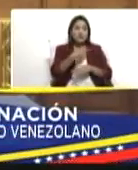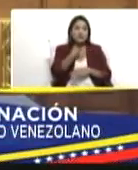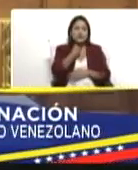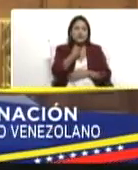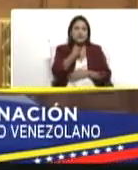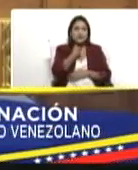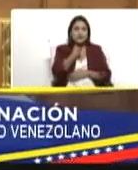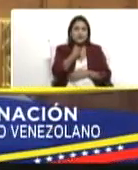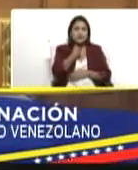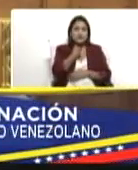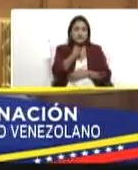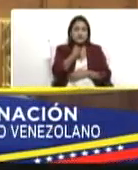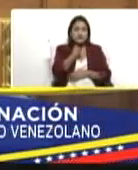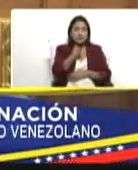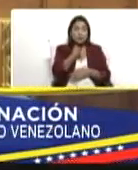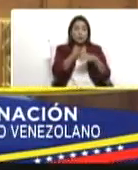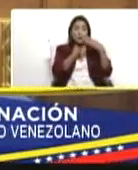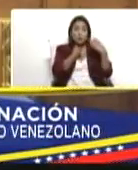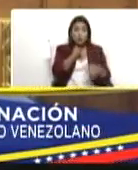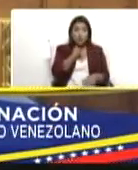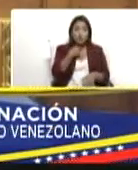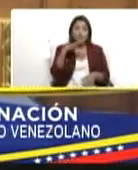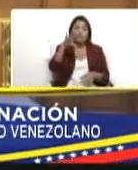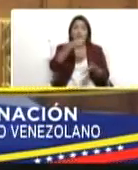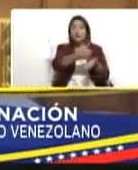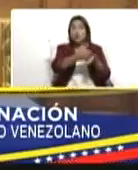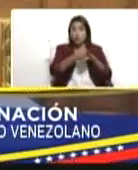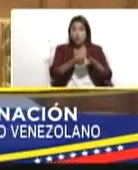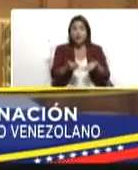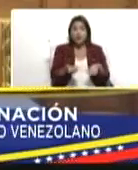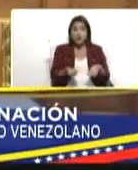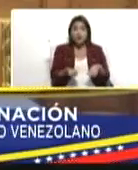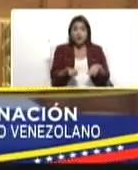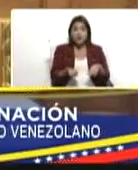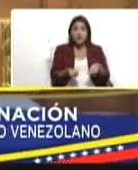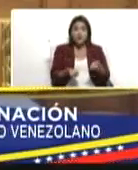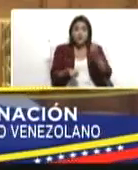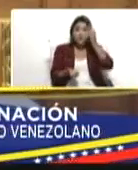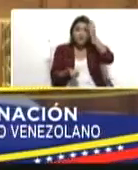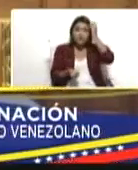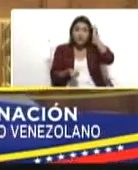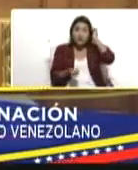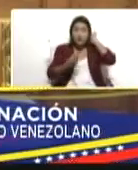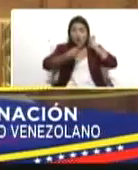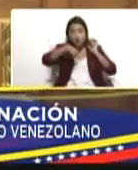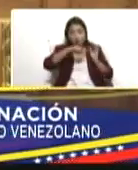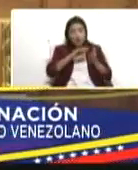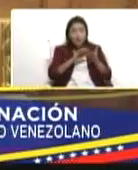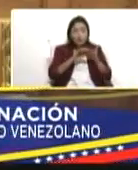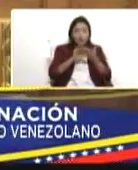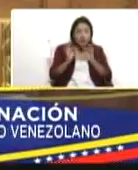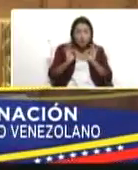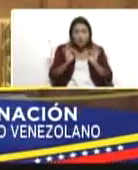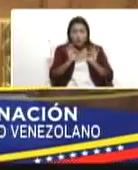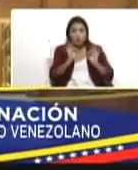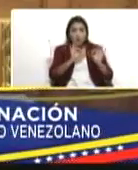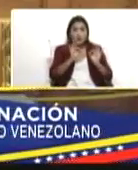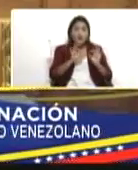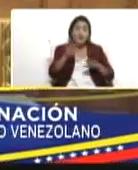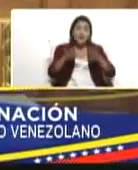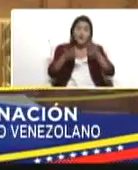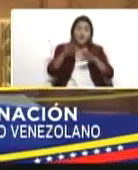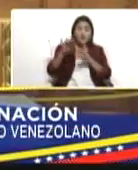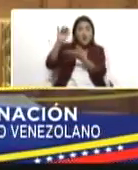horcado eso vale oro nosotros estamos buscando la fórmula que todo depende del